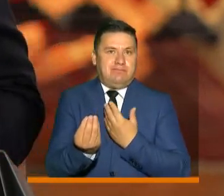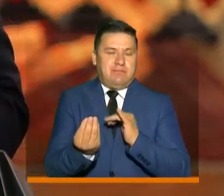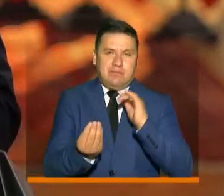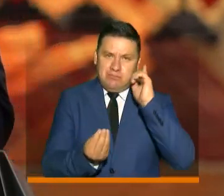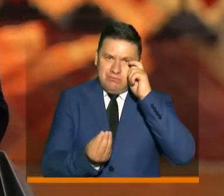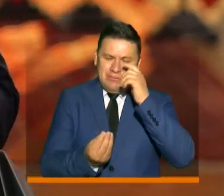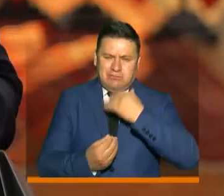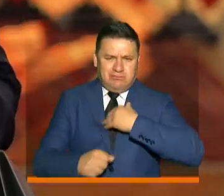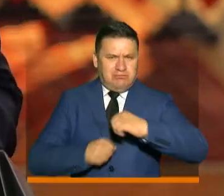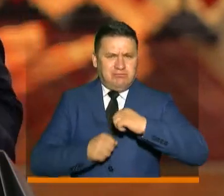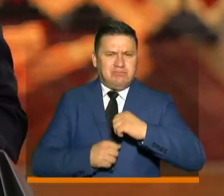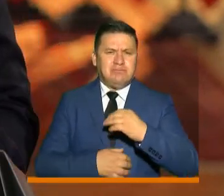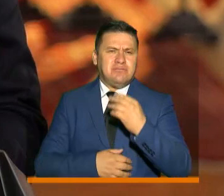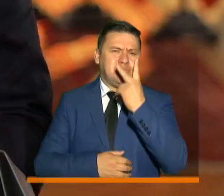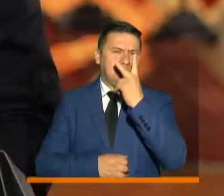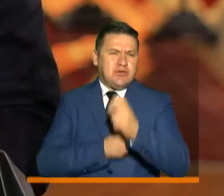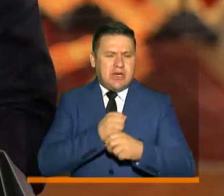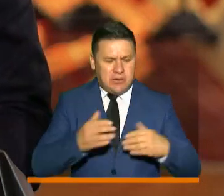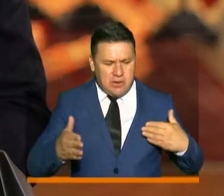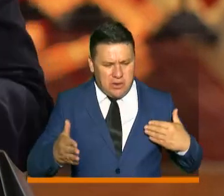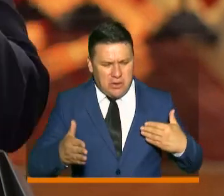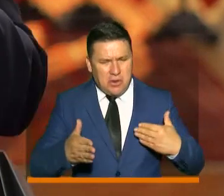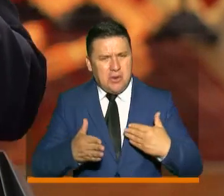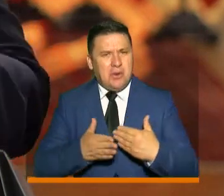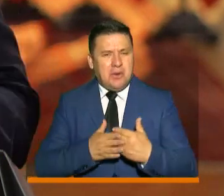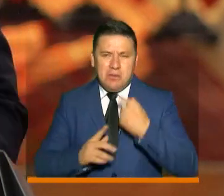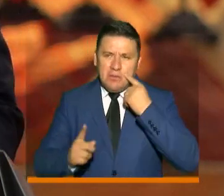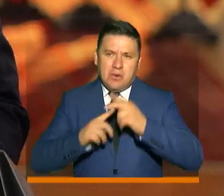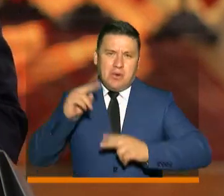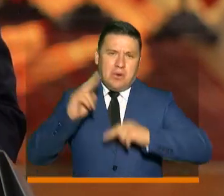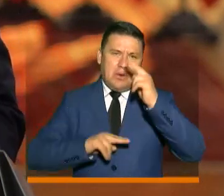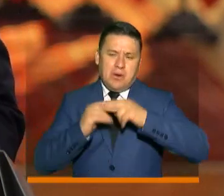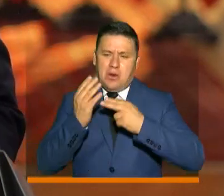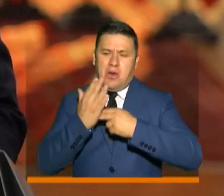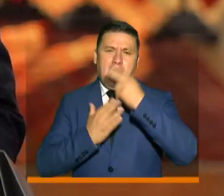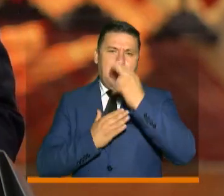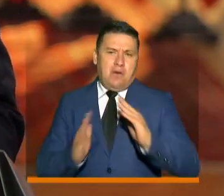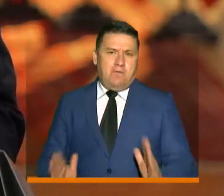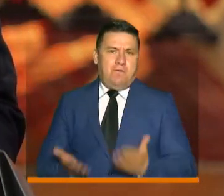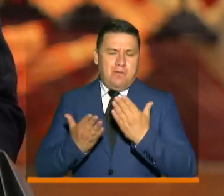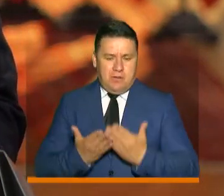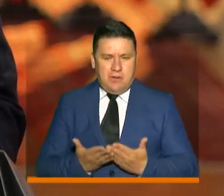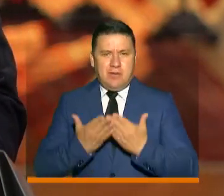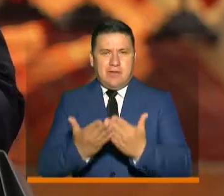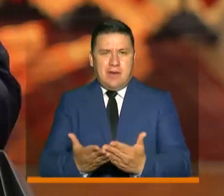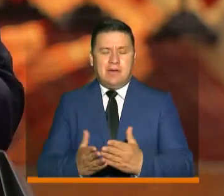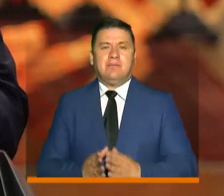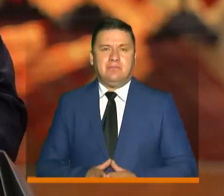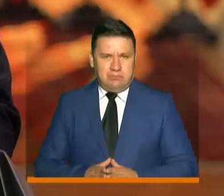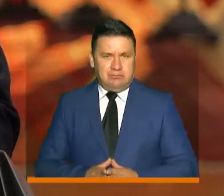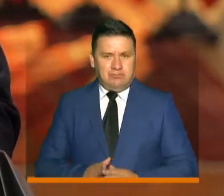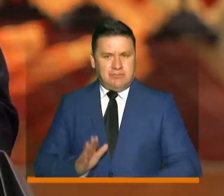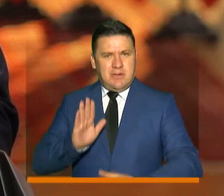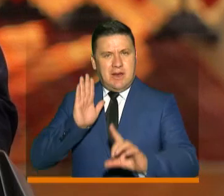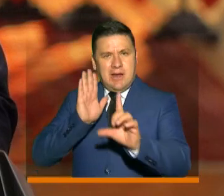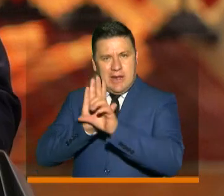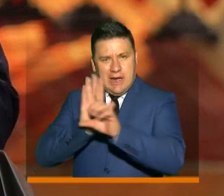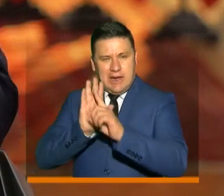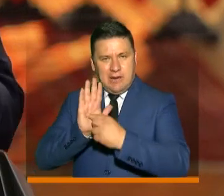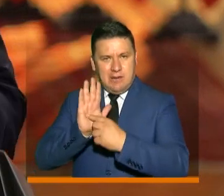hace se ha dedicado en cerca de dos años a construir el proyecto de país que ofrecimos uno con legalidad